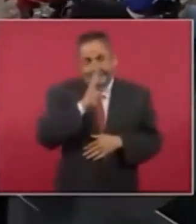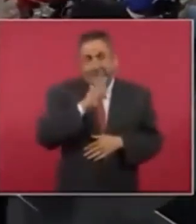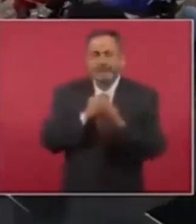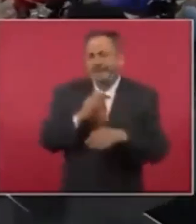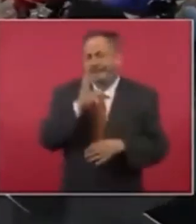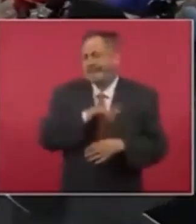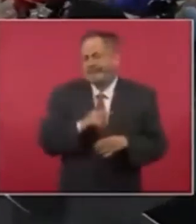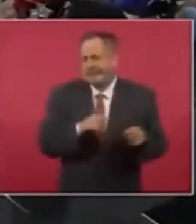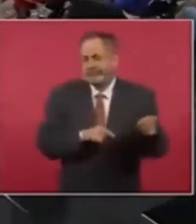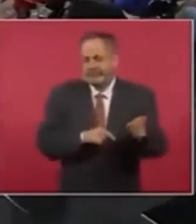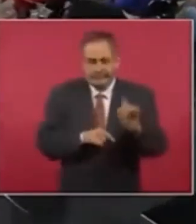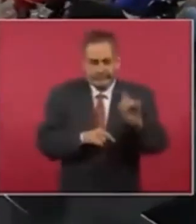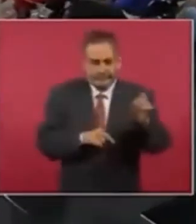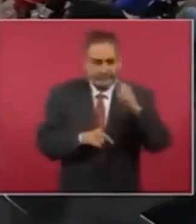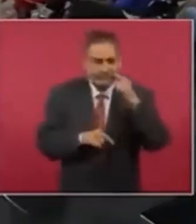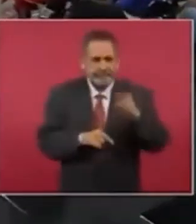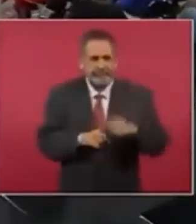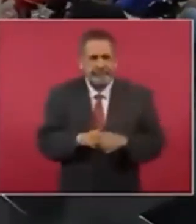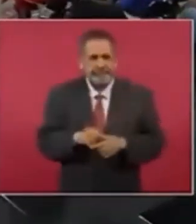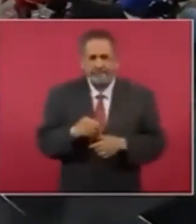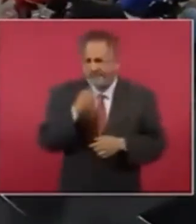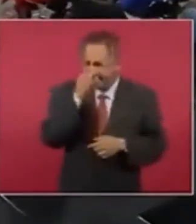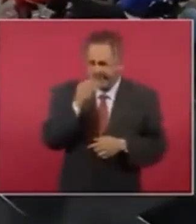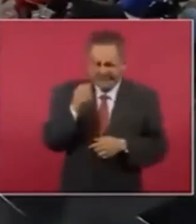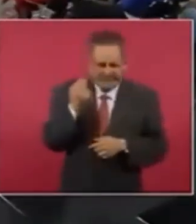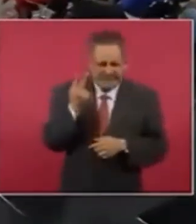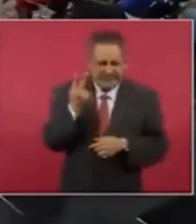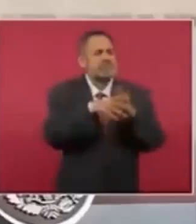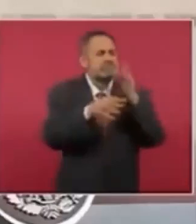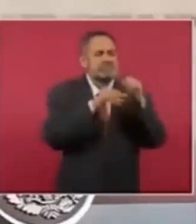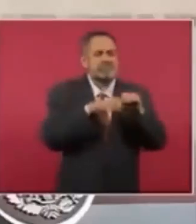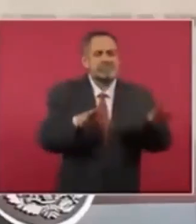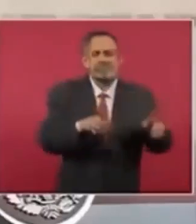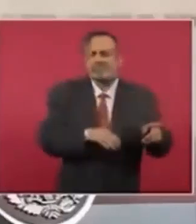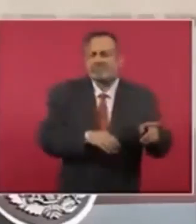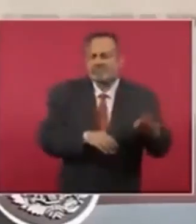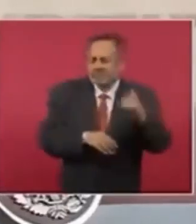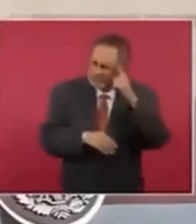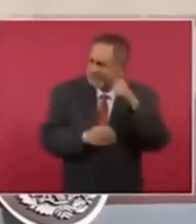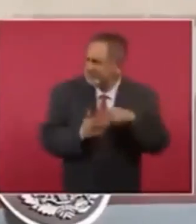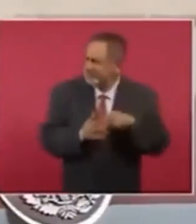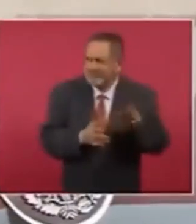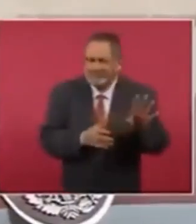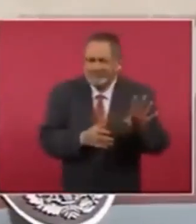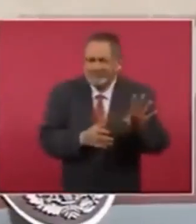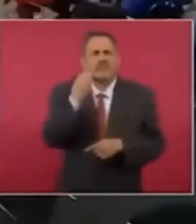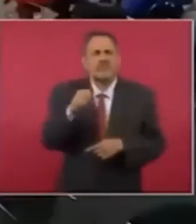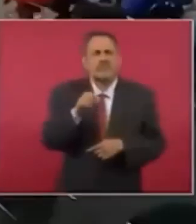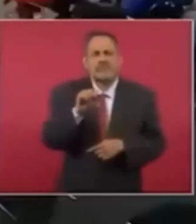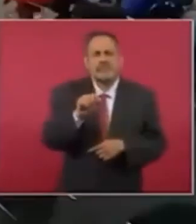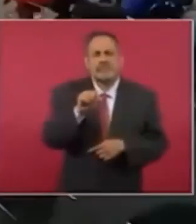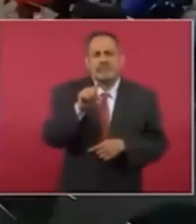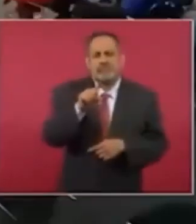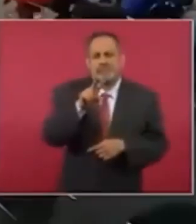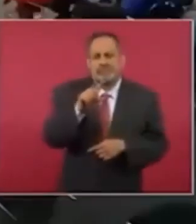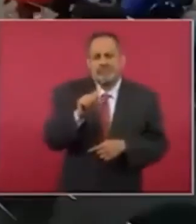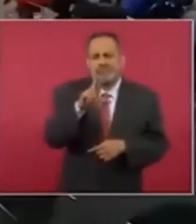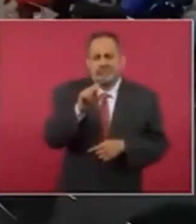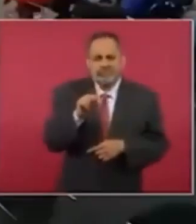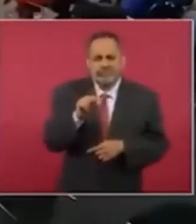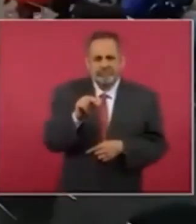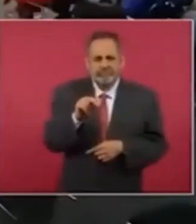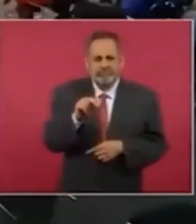reforma educativa. Hace 2 días un periodista, creo que de Sin Embargo,